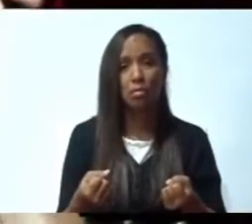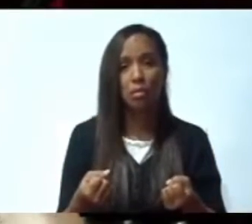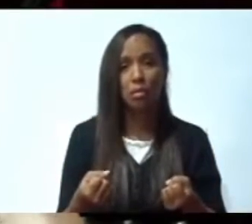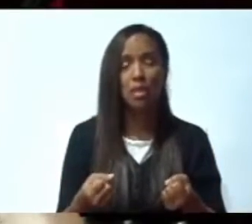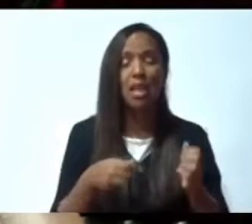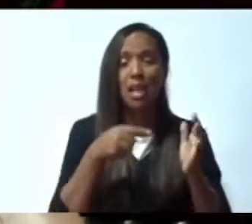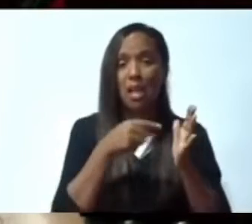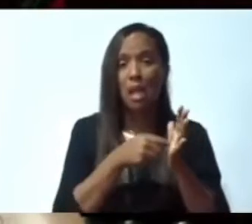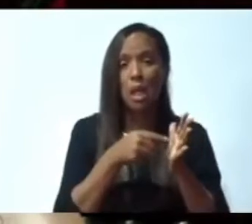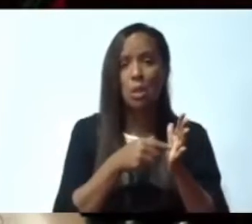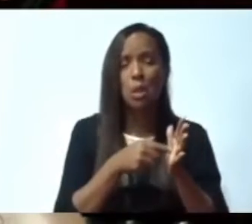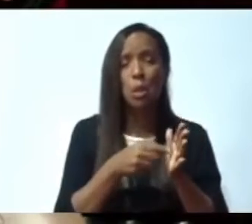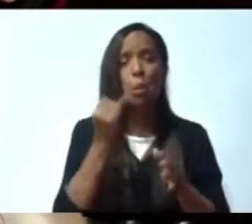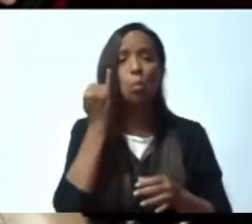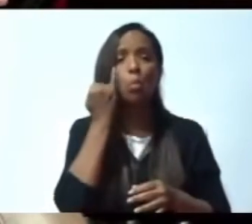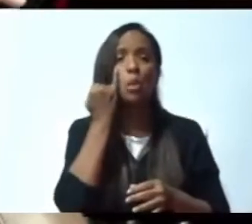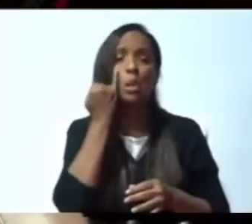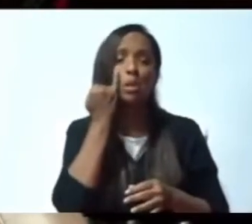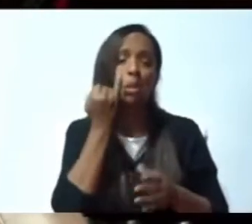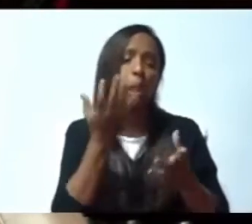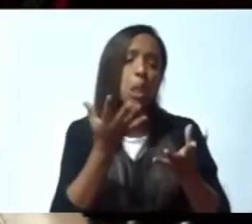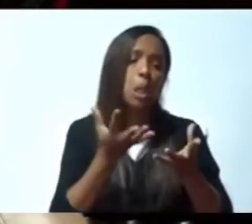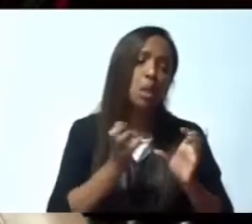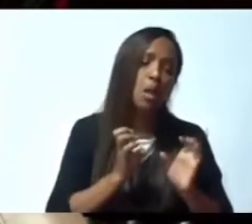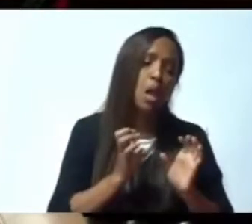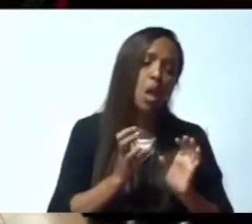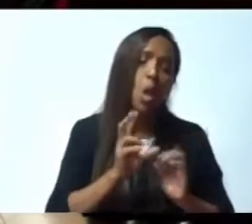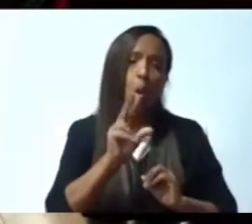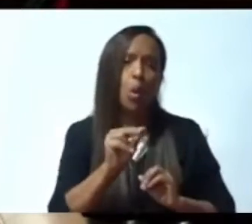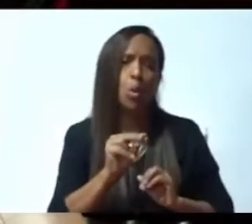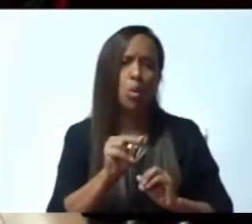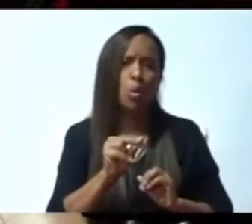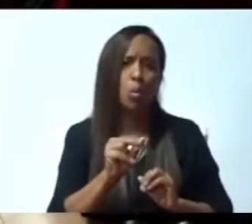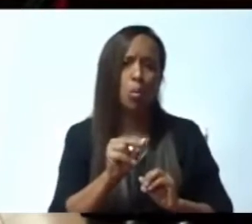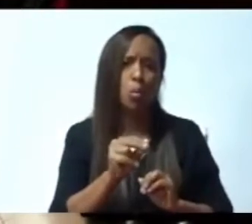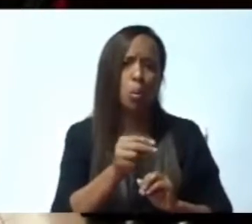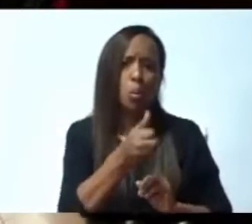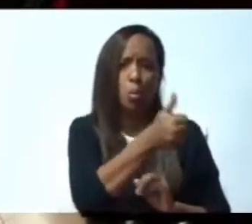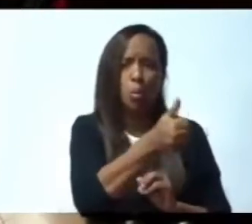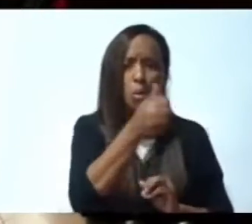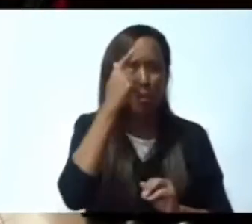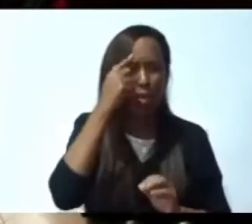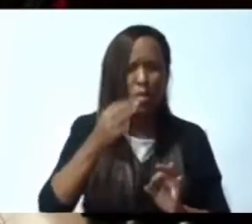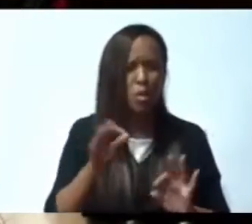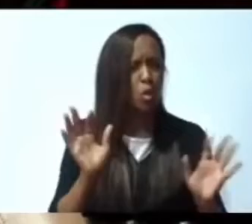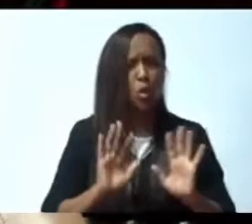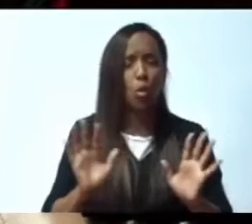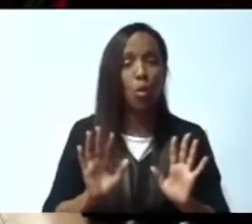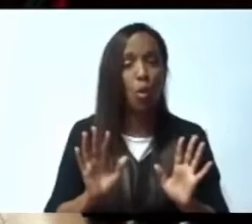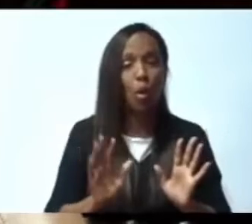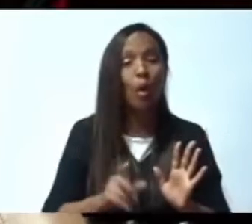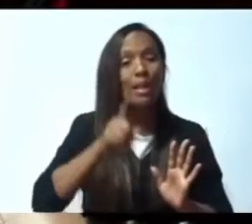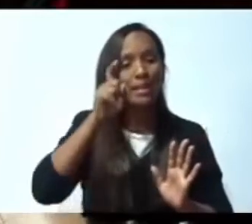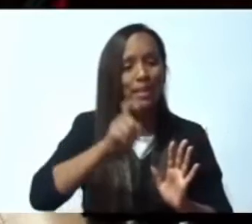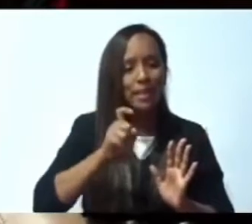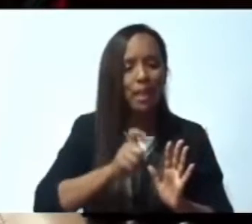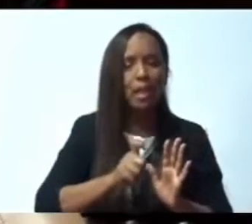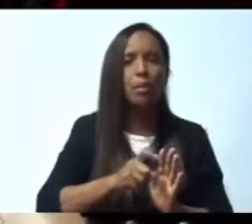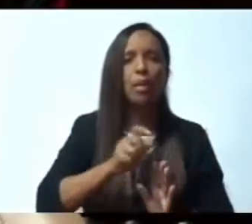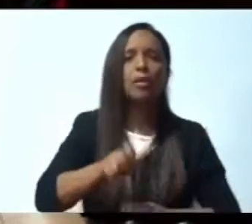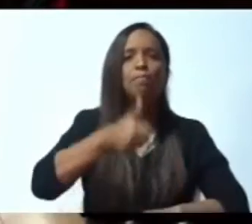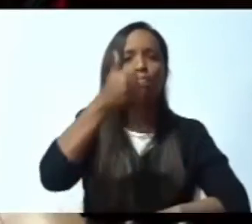optativo, porque entonces, ¿cuál es el sentido de su existencia? Entonces, de nuevo, saludamos el proyecto. Es una ley